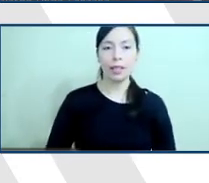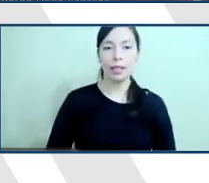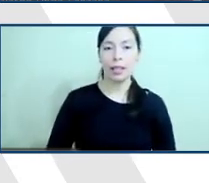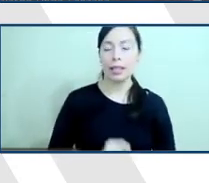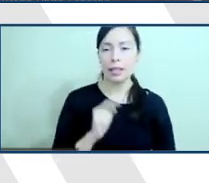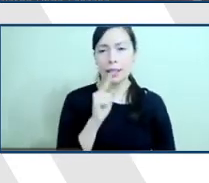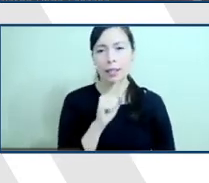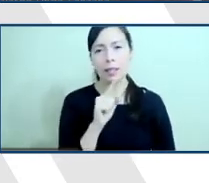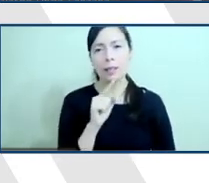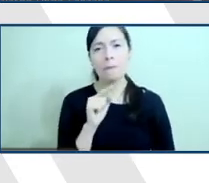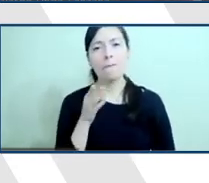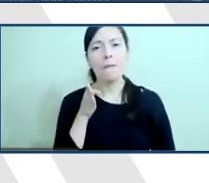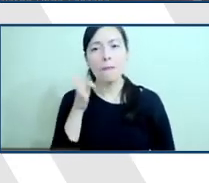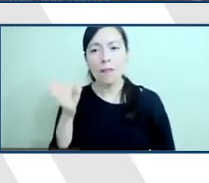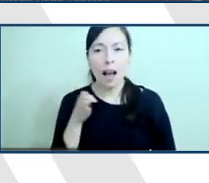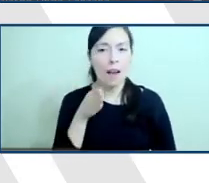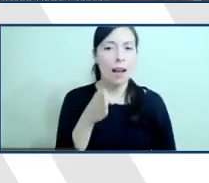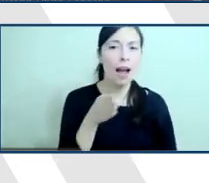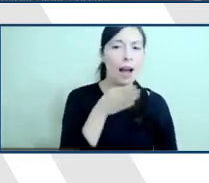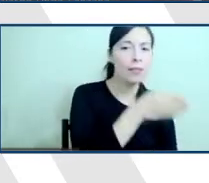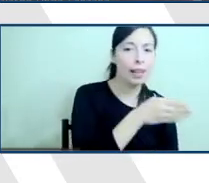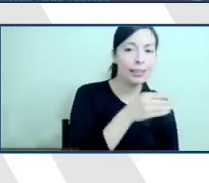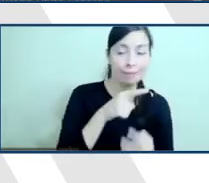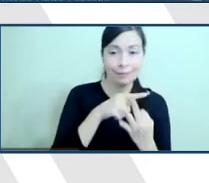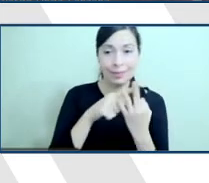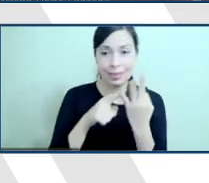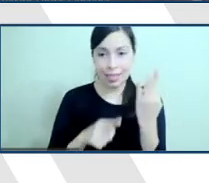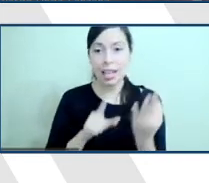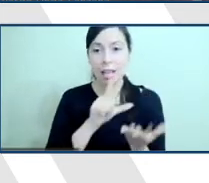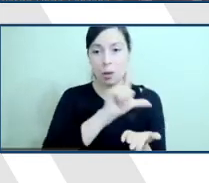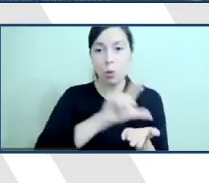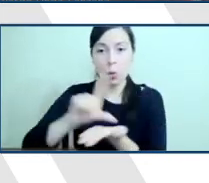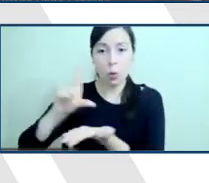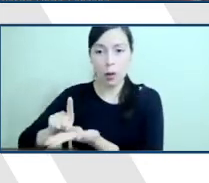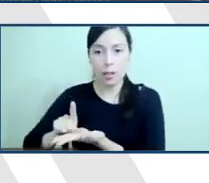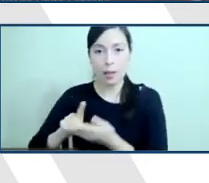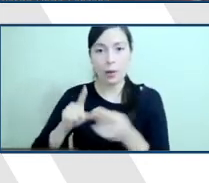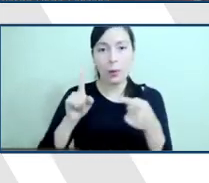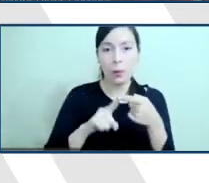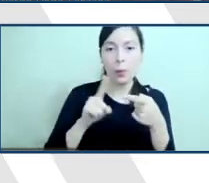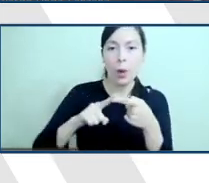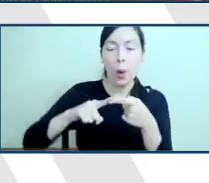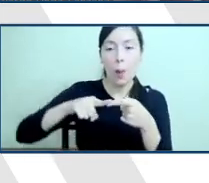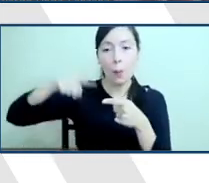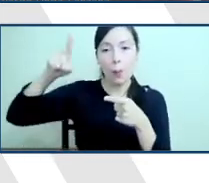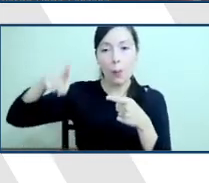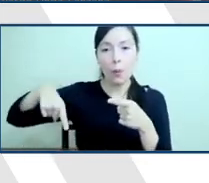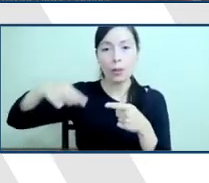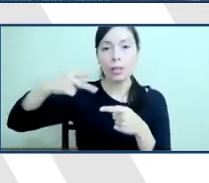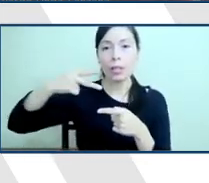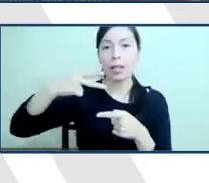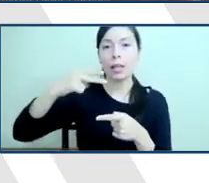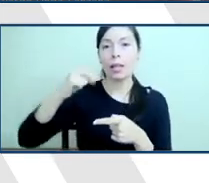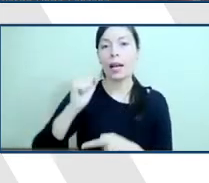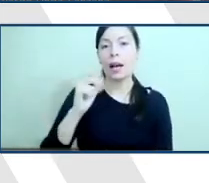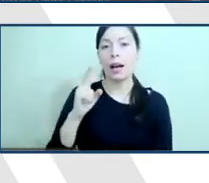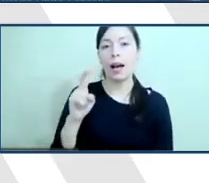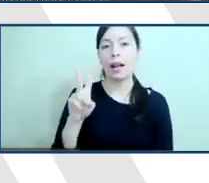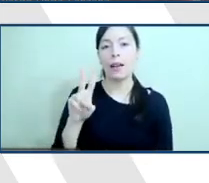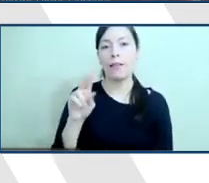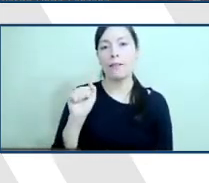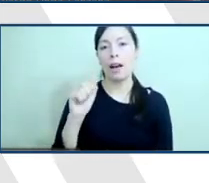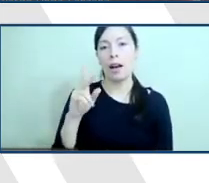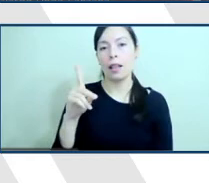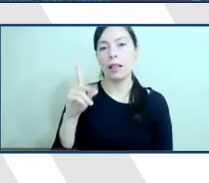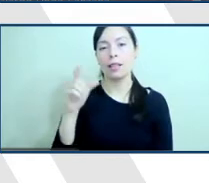lugares, uno de ellos, uno que terminaron llamando el Monte Harvard, porque era un monte que no tenía nombre, cerca